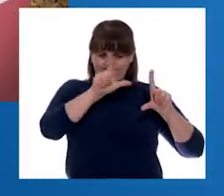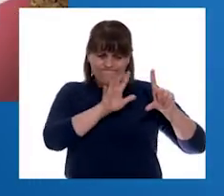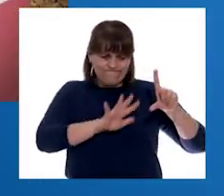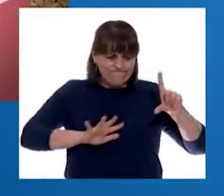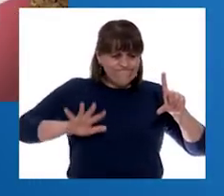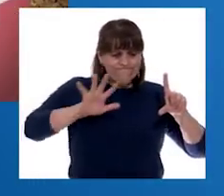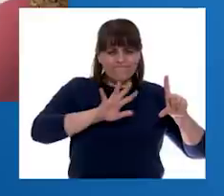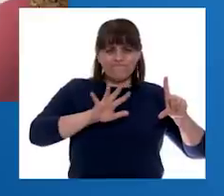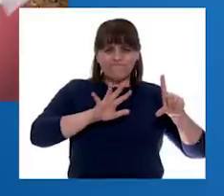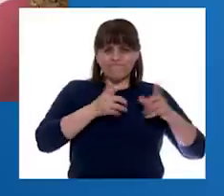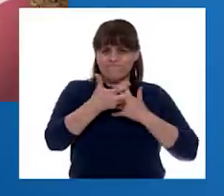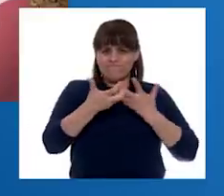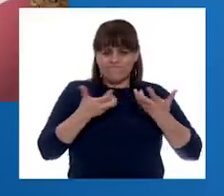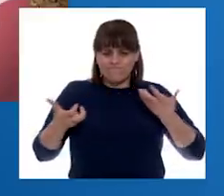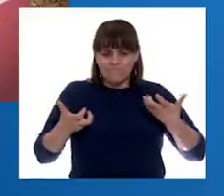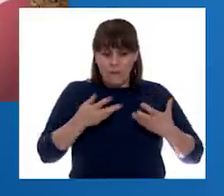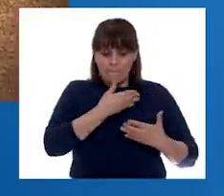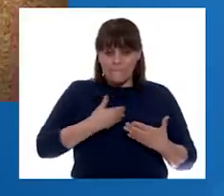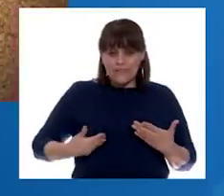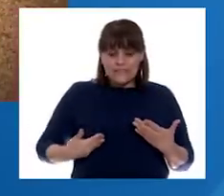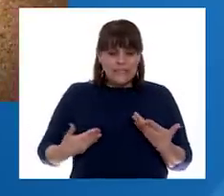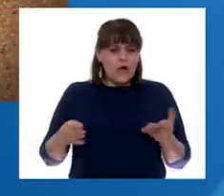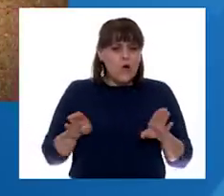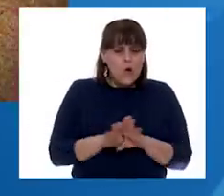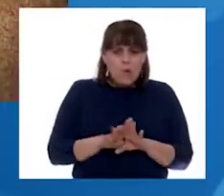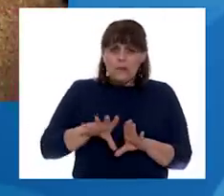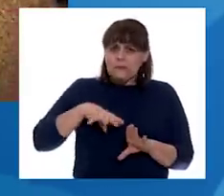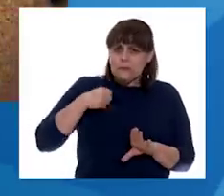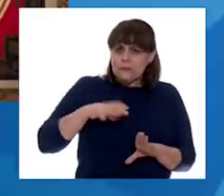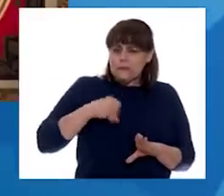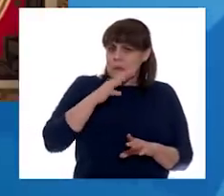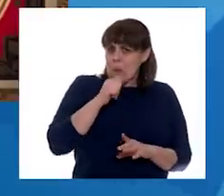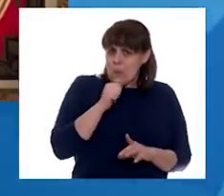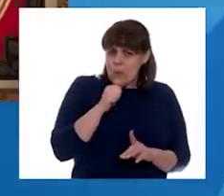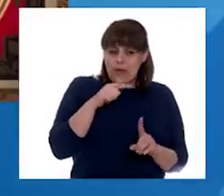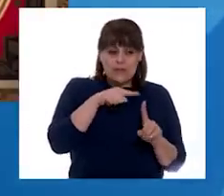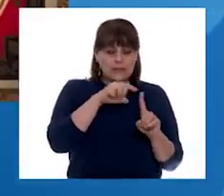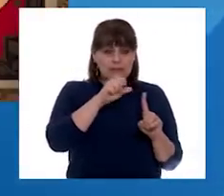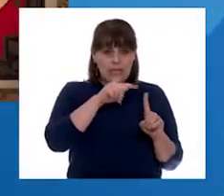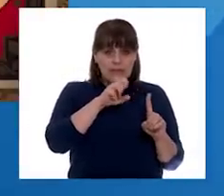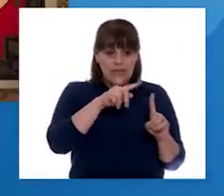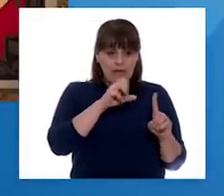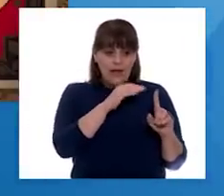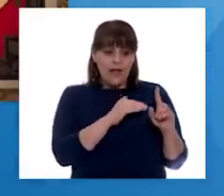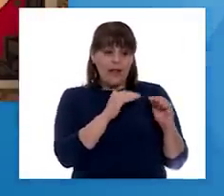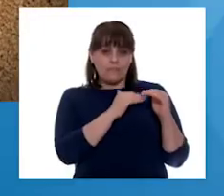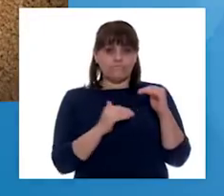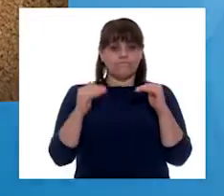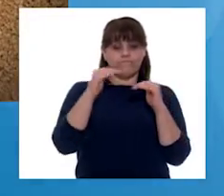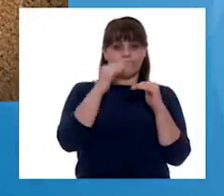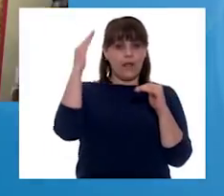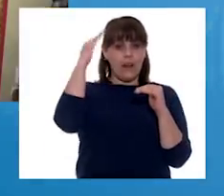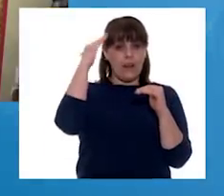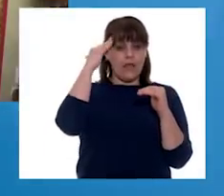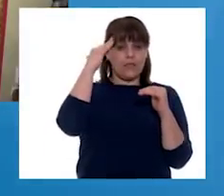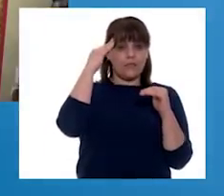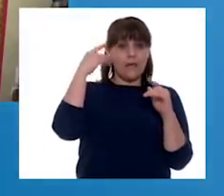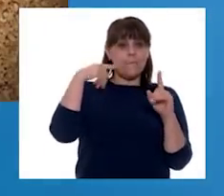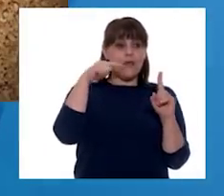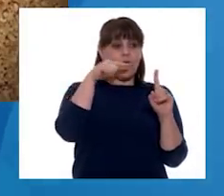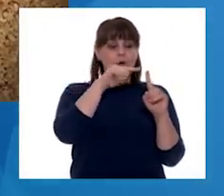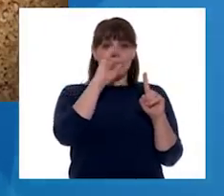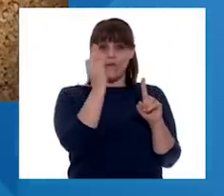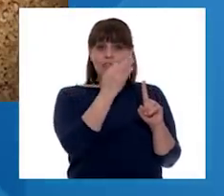que resista a los levantamientos. Y militares como Santa Anna ascienden al poder. Con el fracaso del